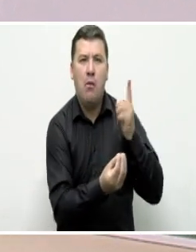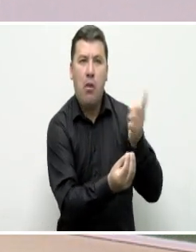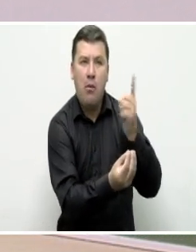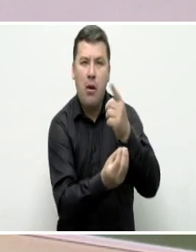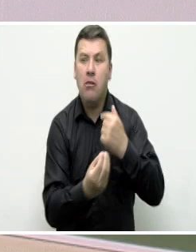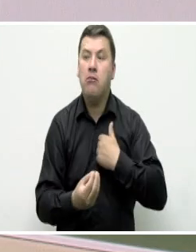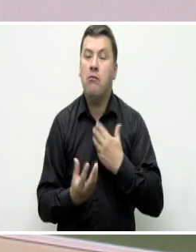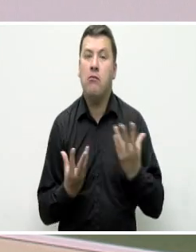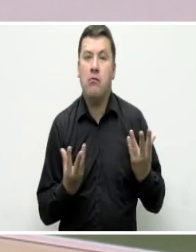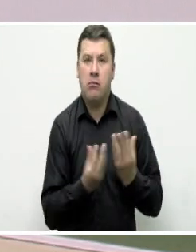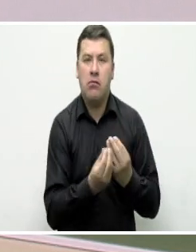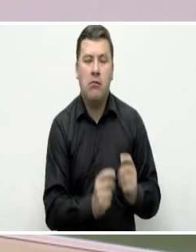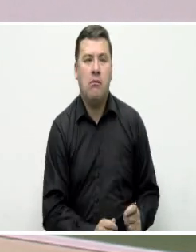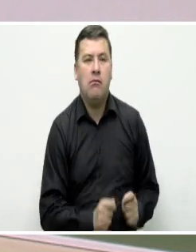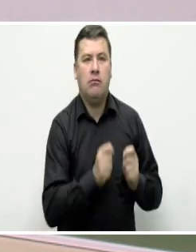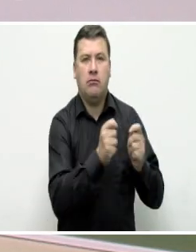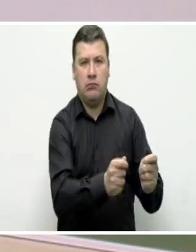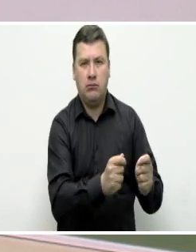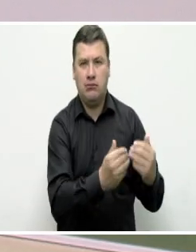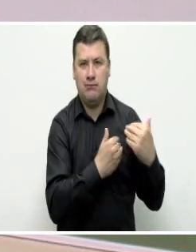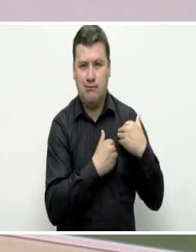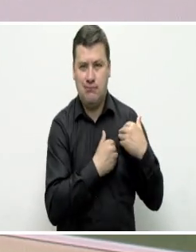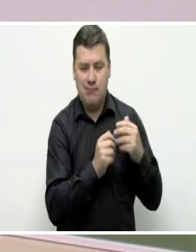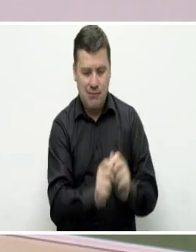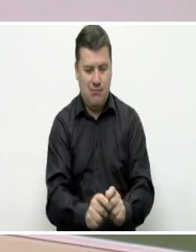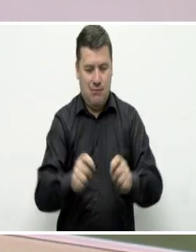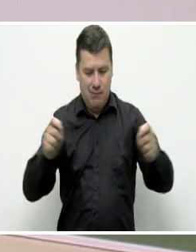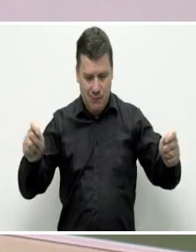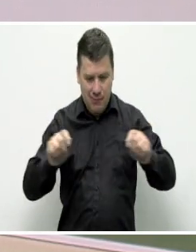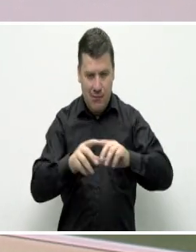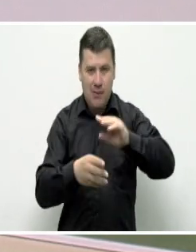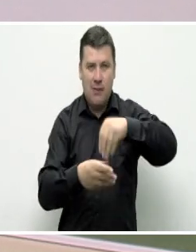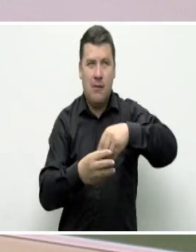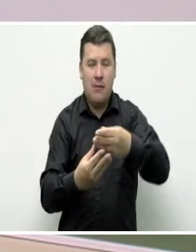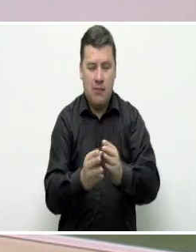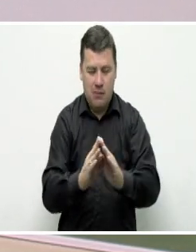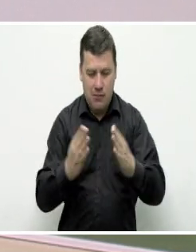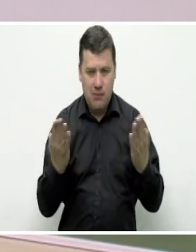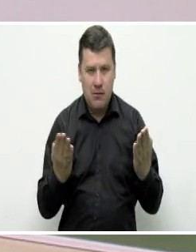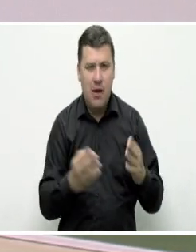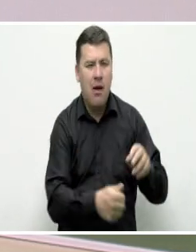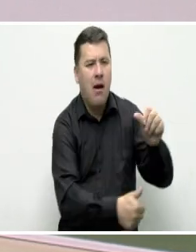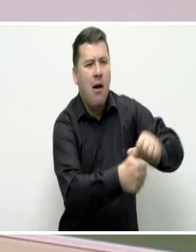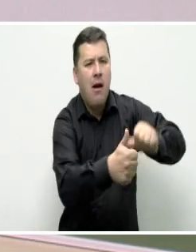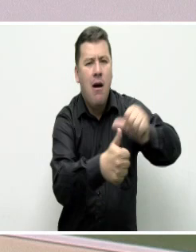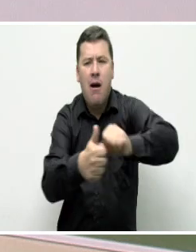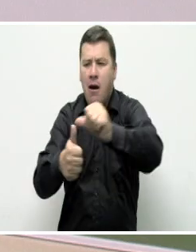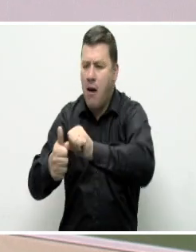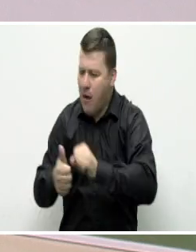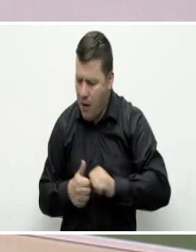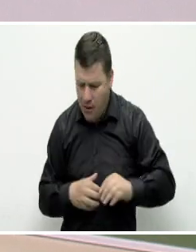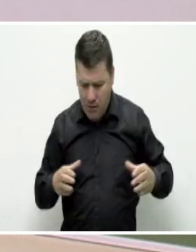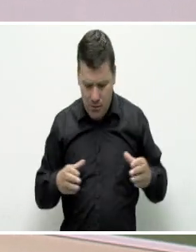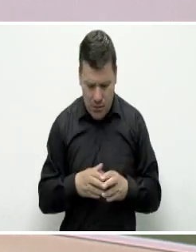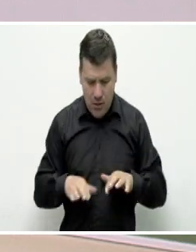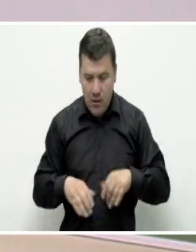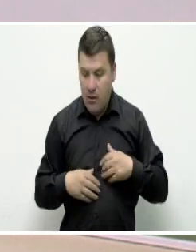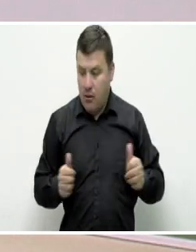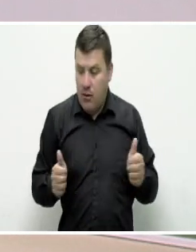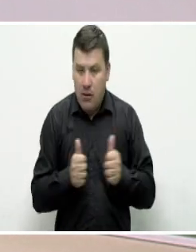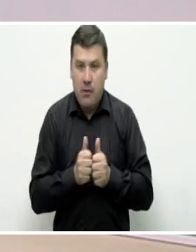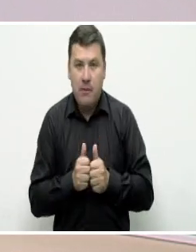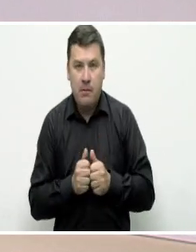políticos la designación de los testigos electorales en cada una de las mesas de votación. Con